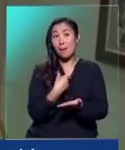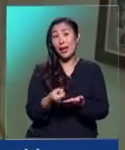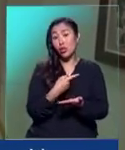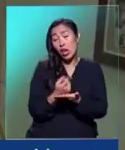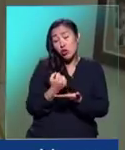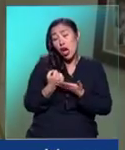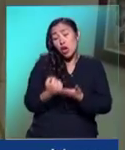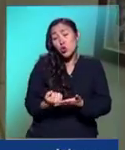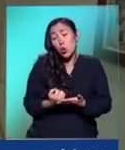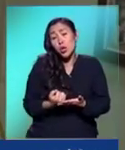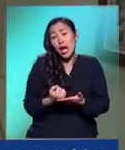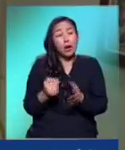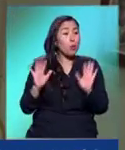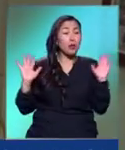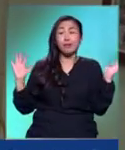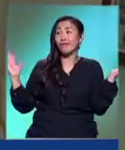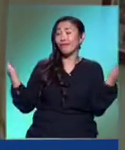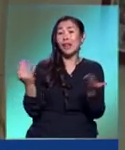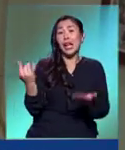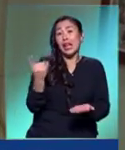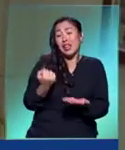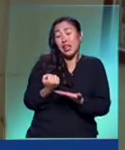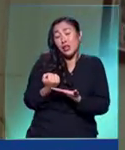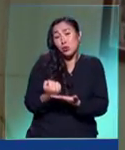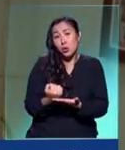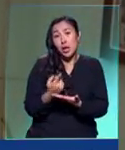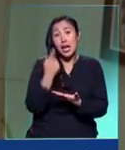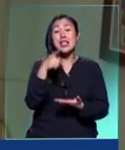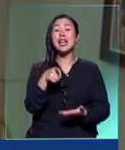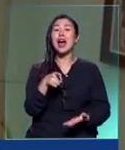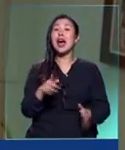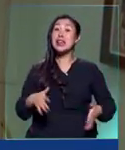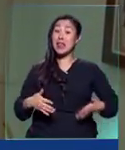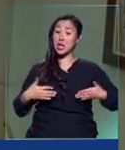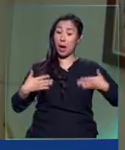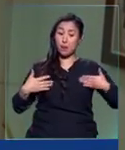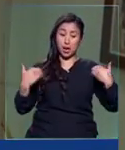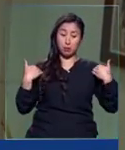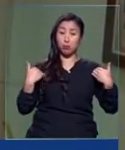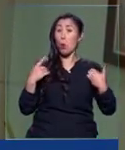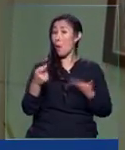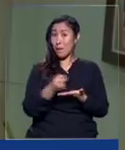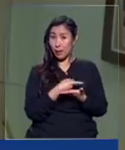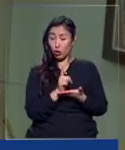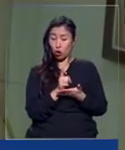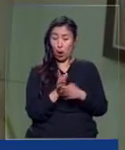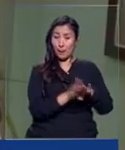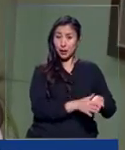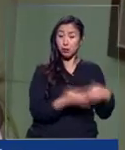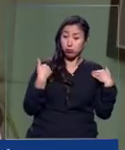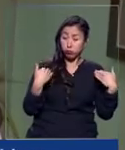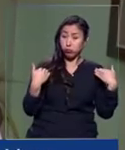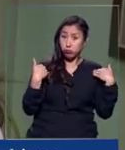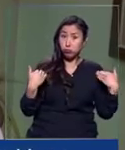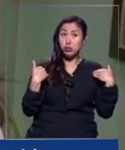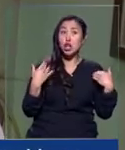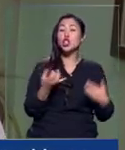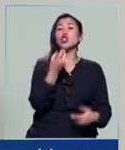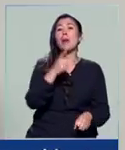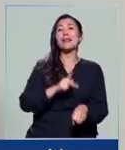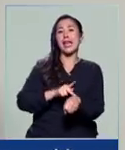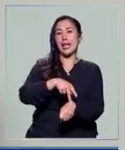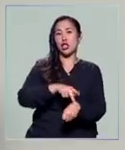canasta en el contexto general, y de las terapias no farmacológicas solamente cubre